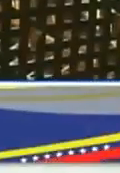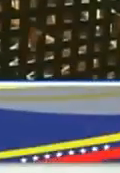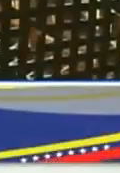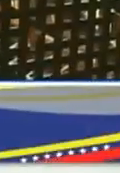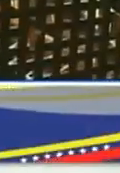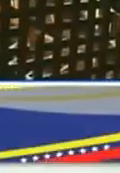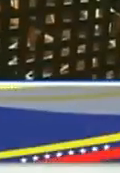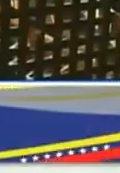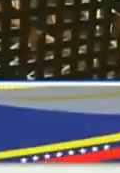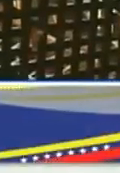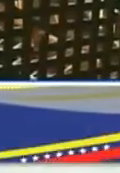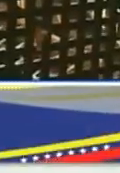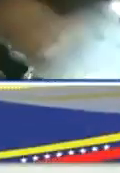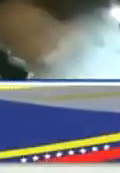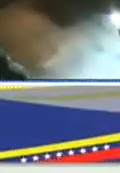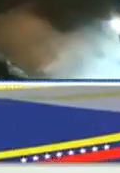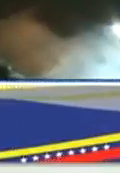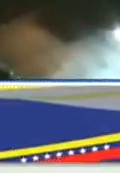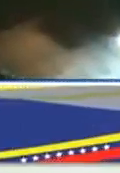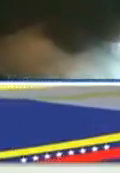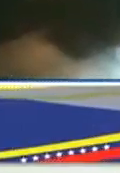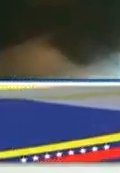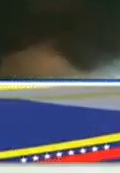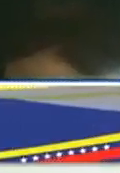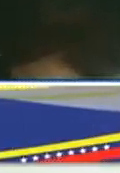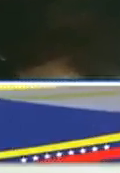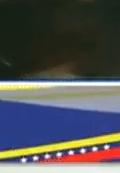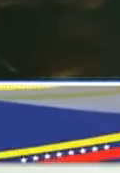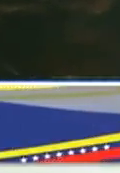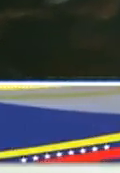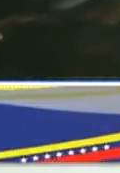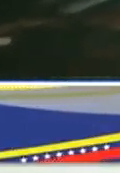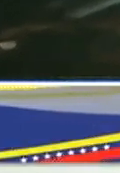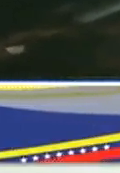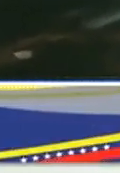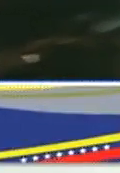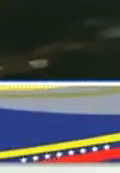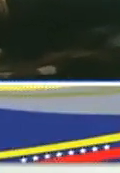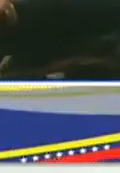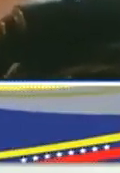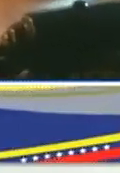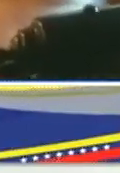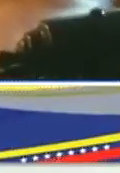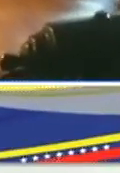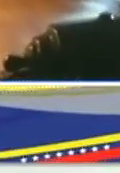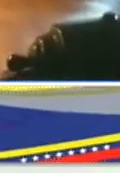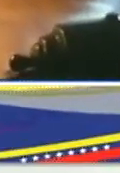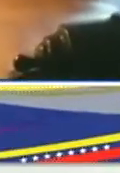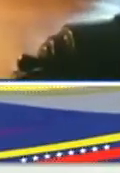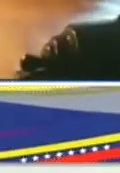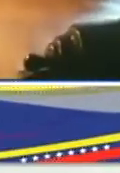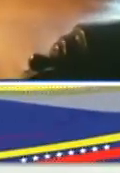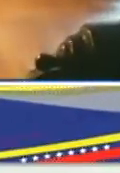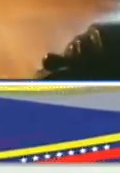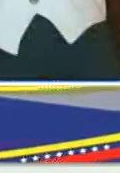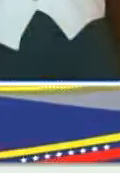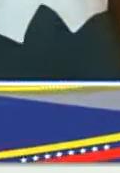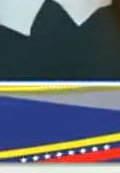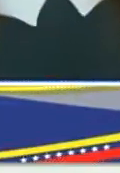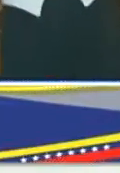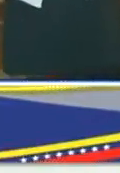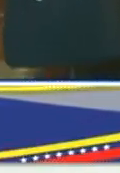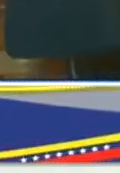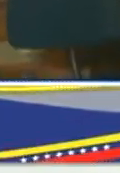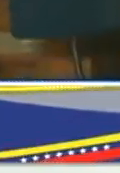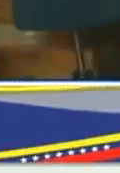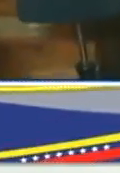de Miranda. La idea de unir todos los territorios, antes colonias de España, para